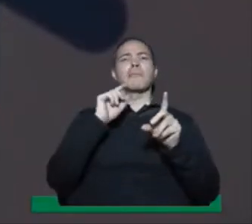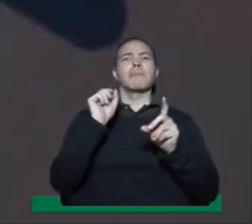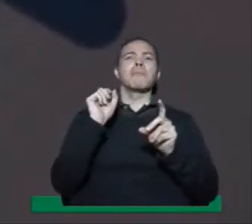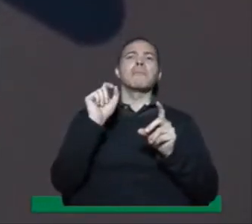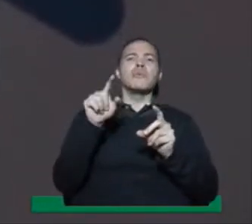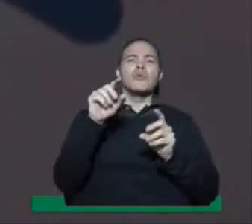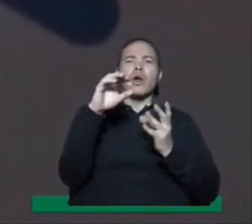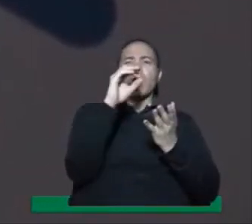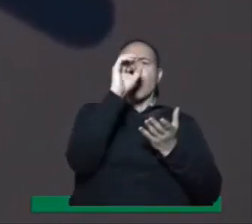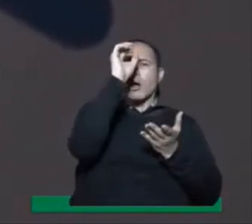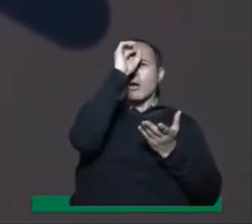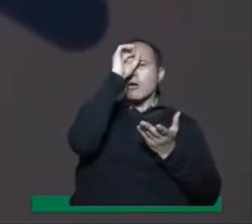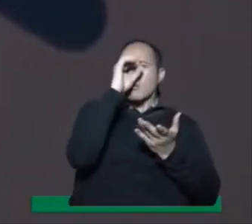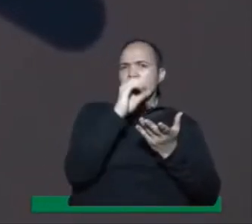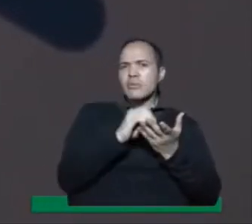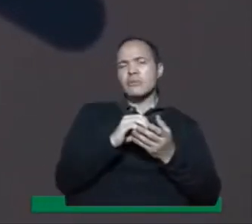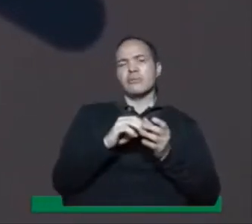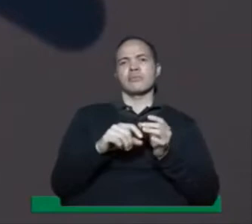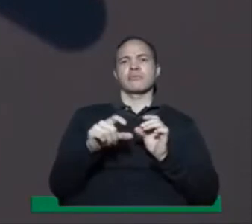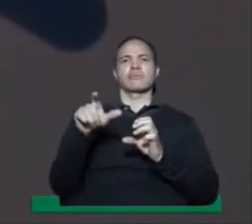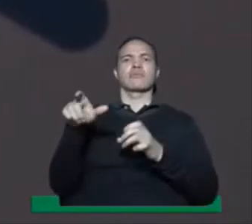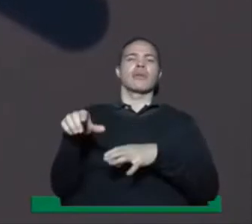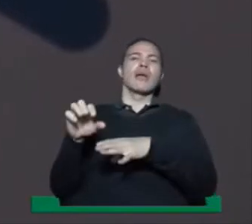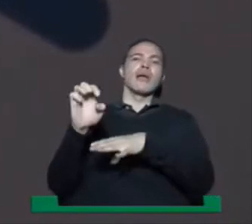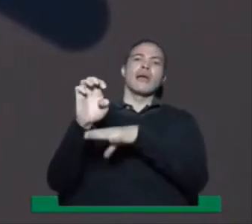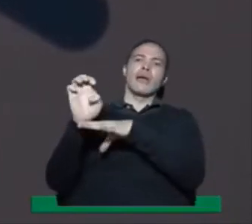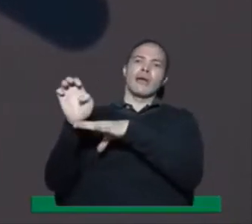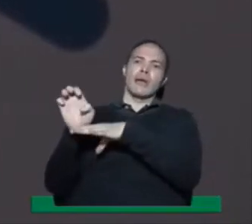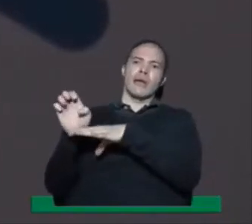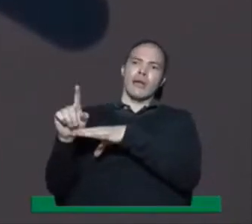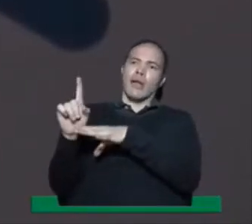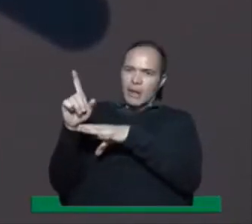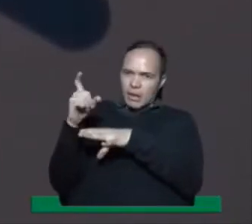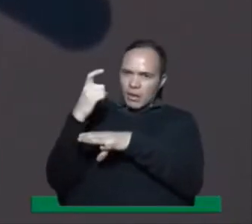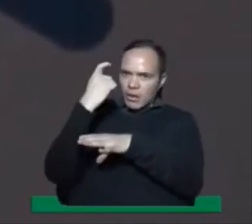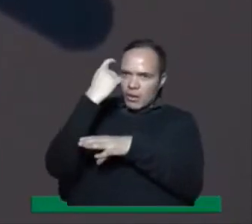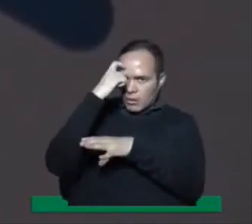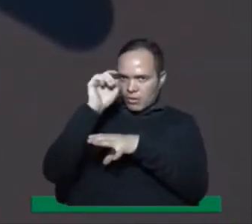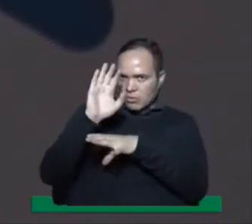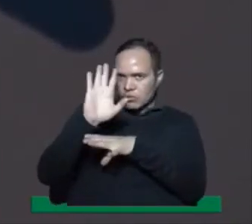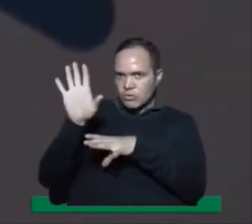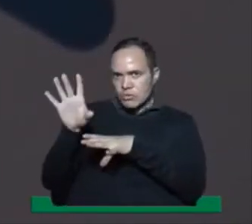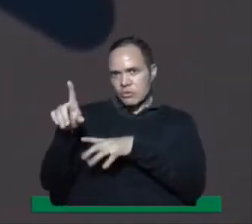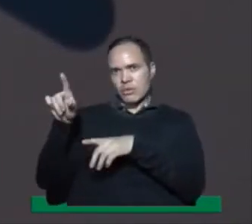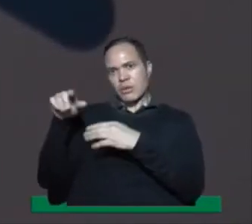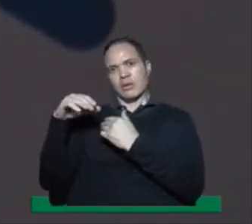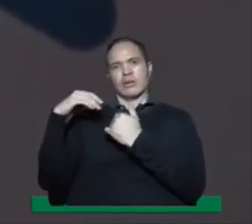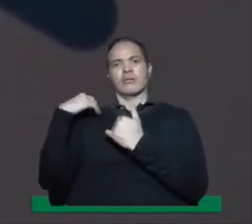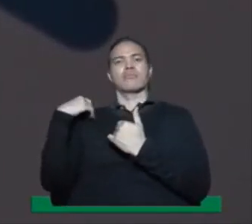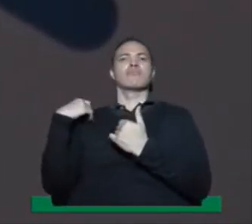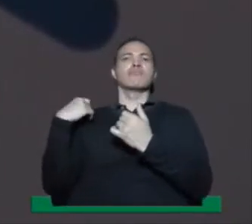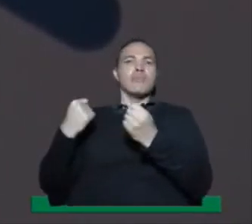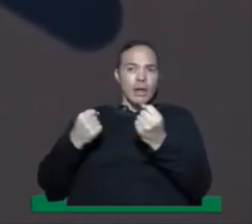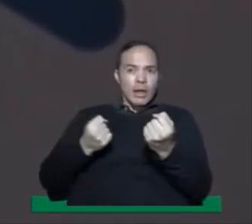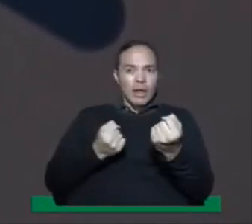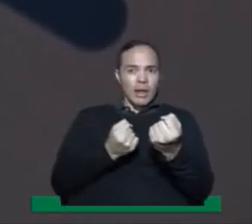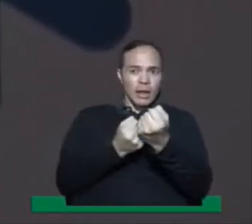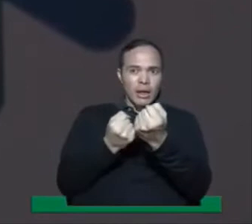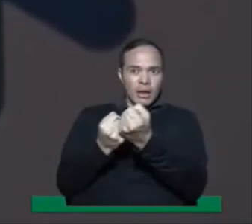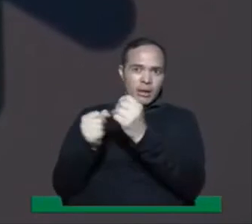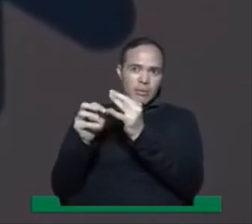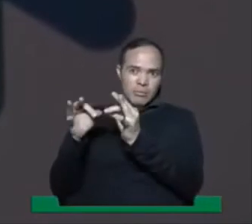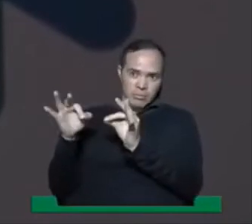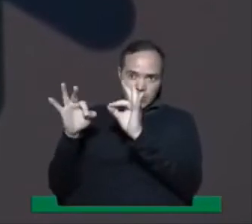público y si alguna de las iniciativas en las que ustedes están están midiendo el impacto que está generando